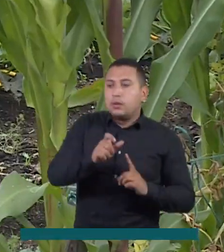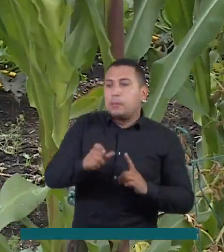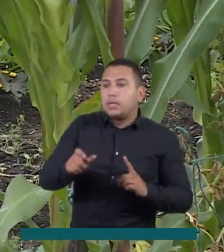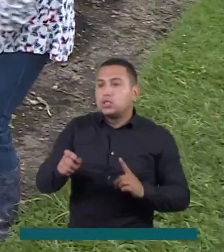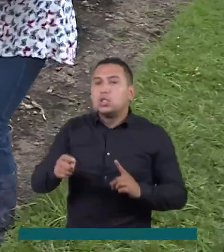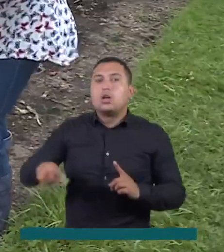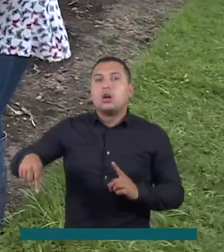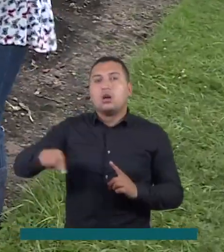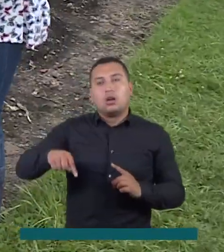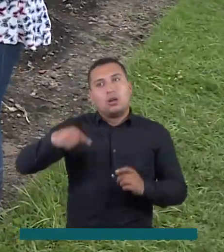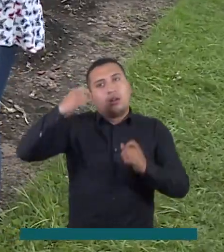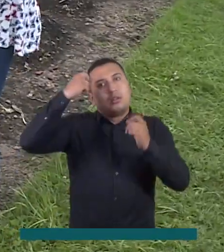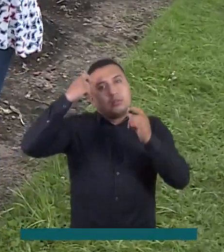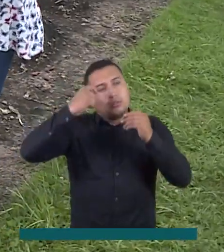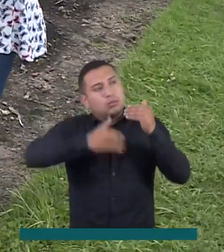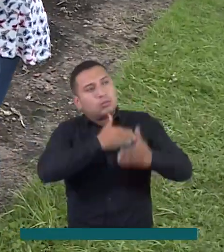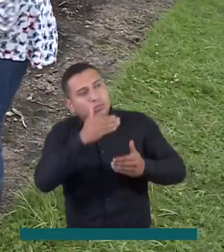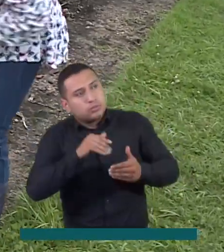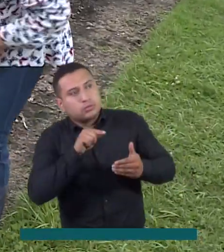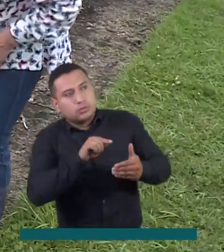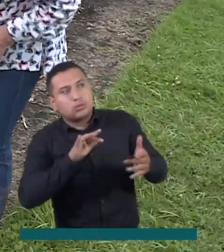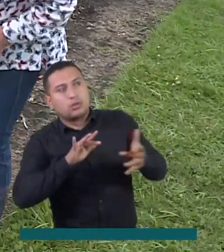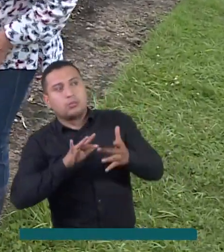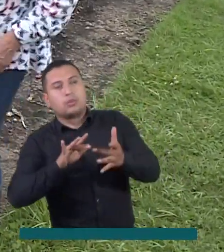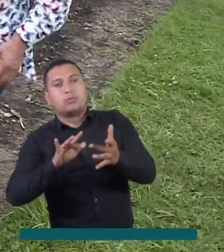pasa cada hortaliza para llegar a la mesa.